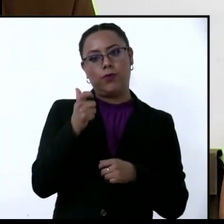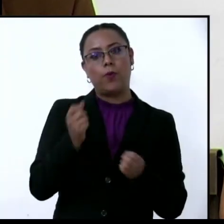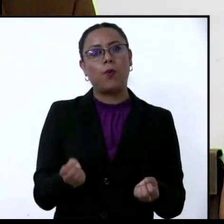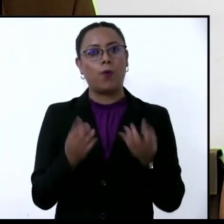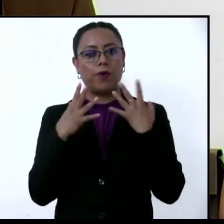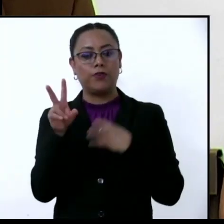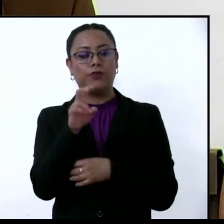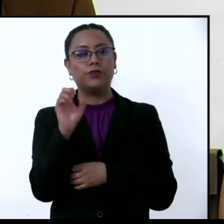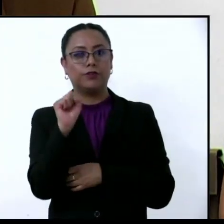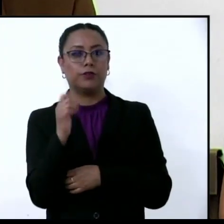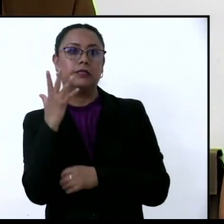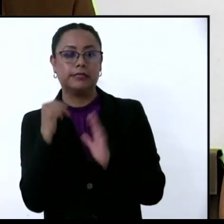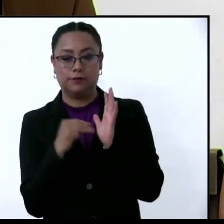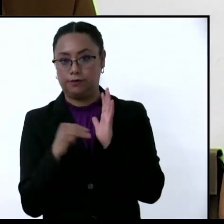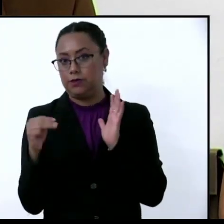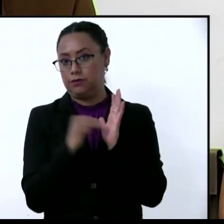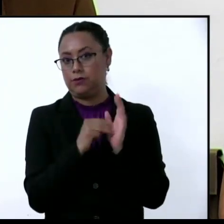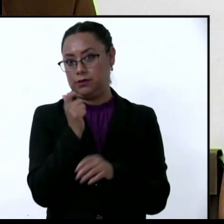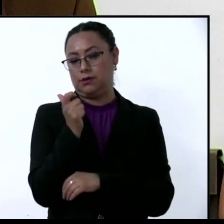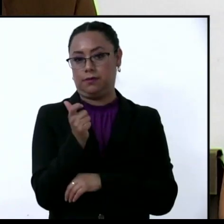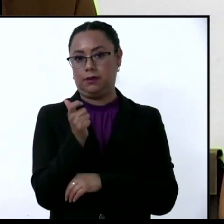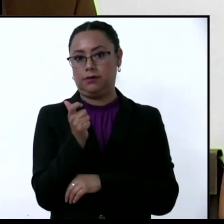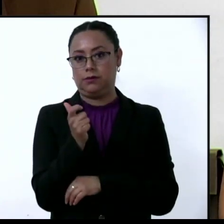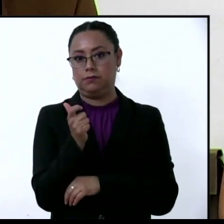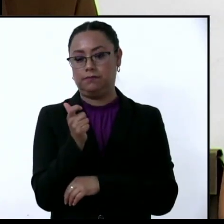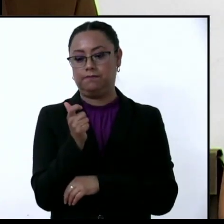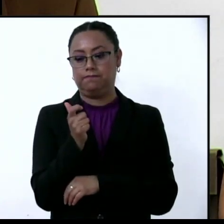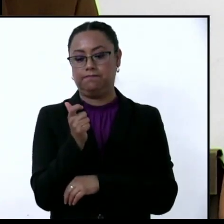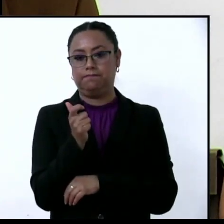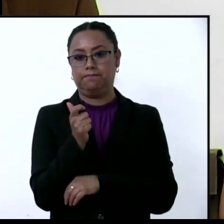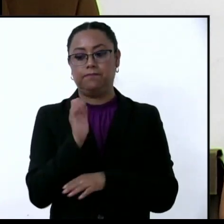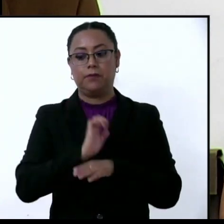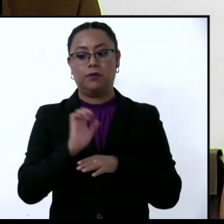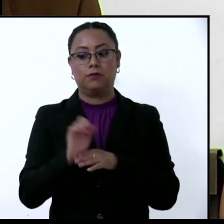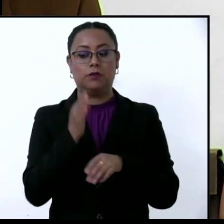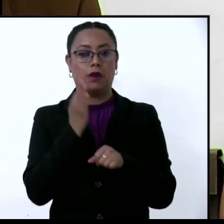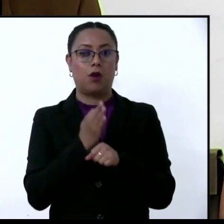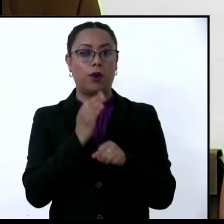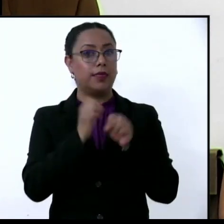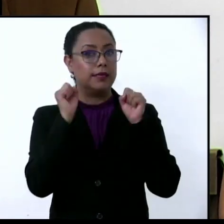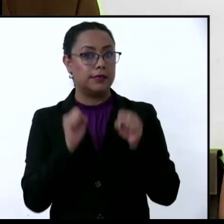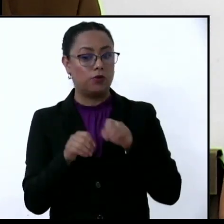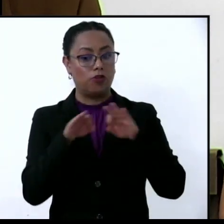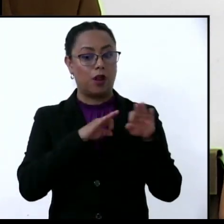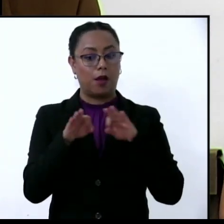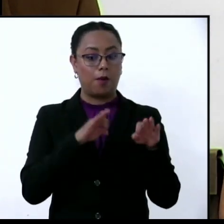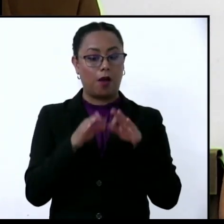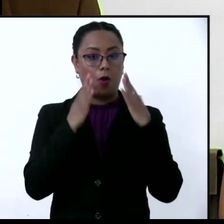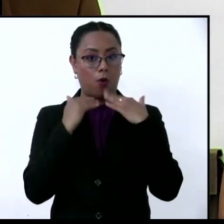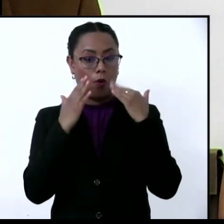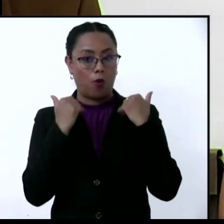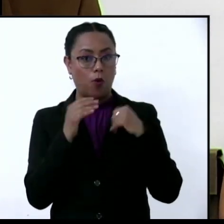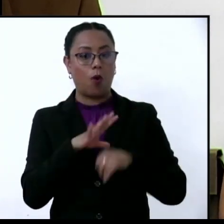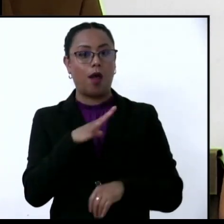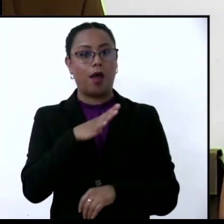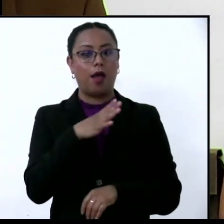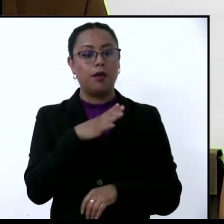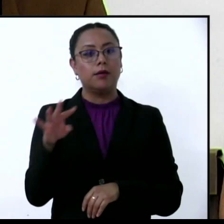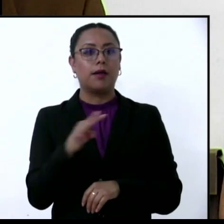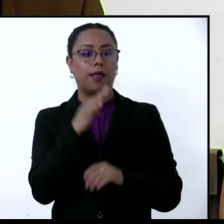265 millones de pesos. Ahora bien, del seguro de desempleo activo, son